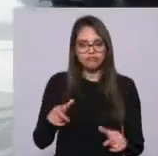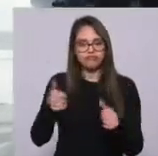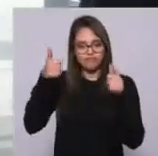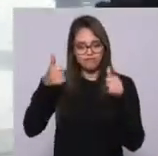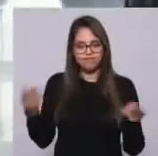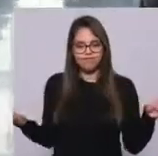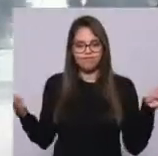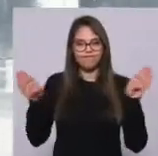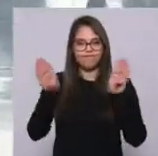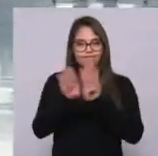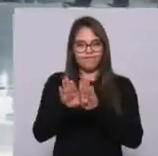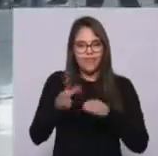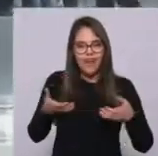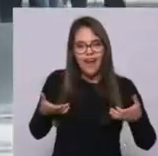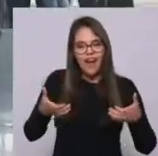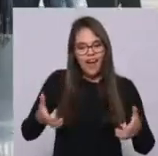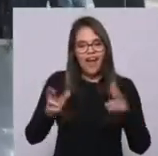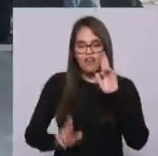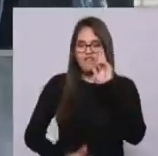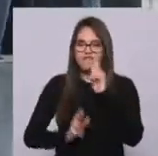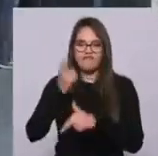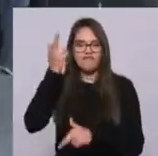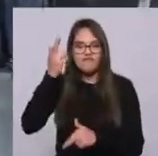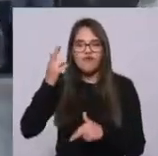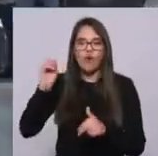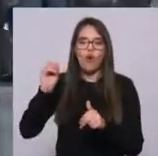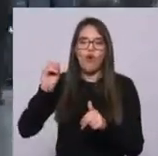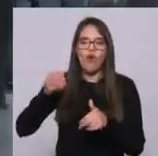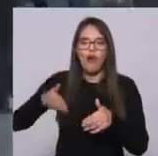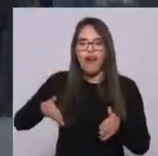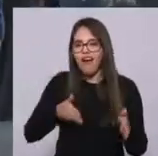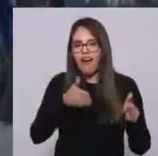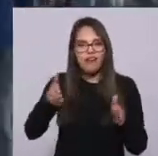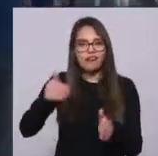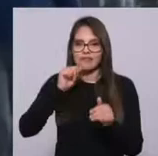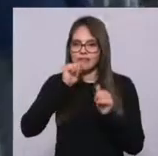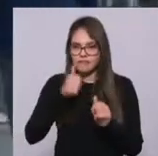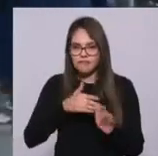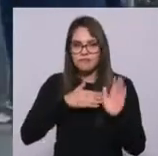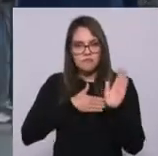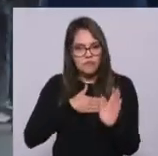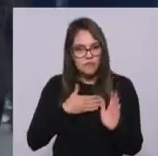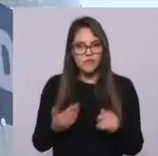en calles, avenidas, carreteras y puentes de jurisdicción federal, ni a